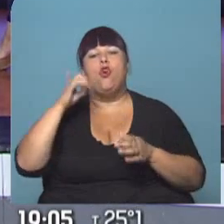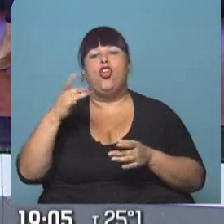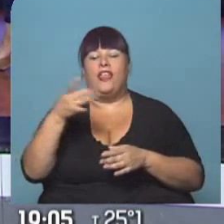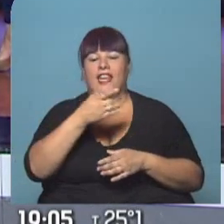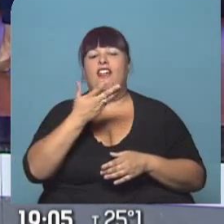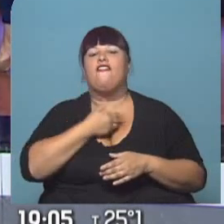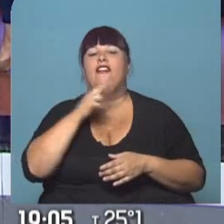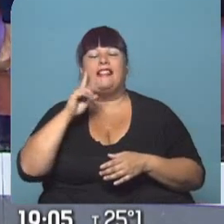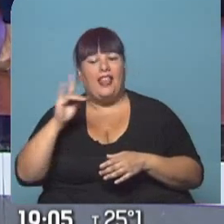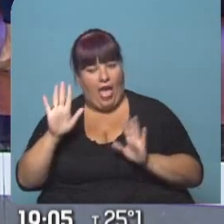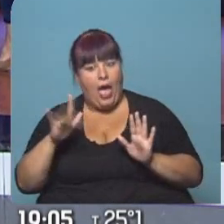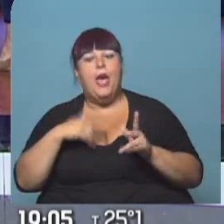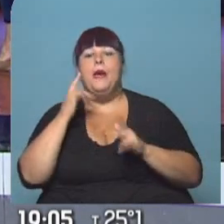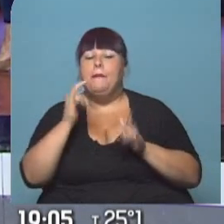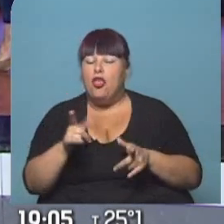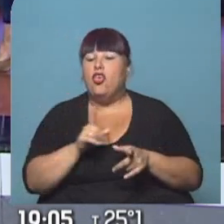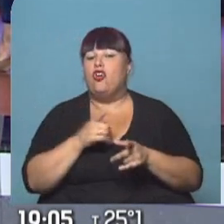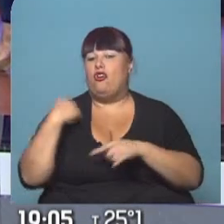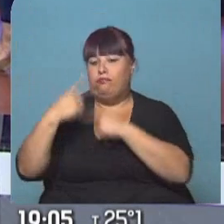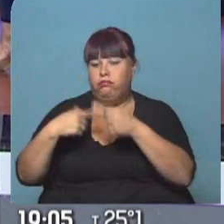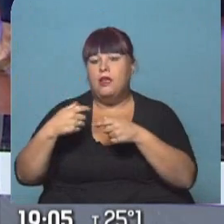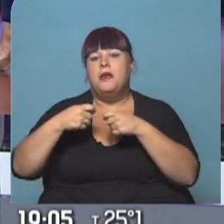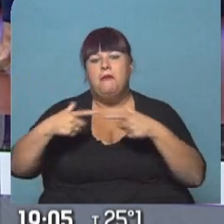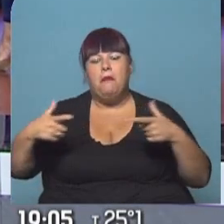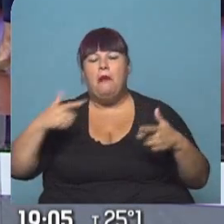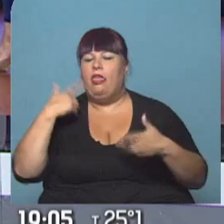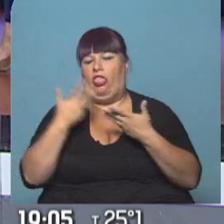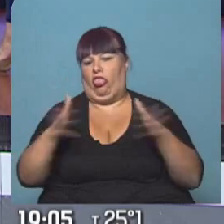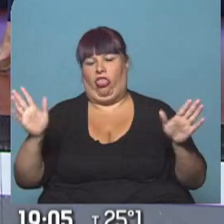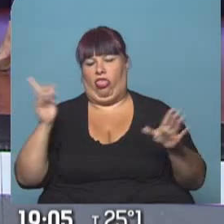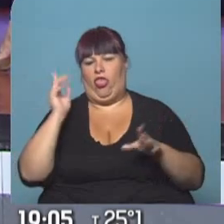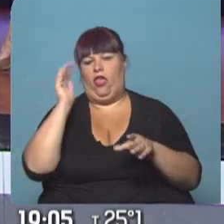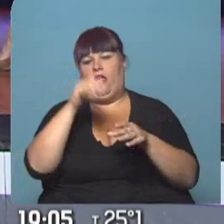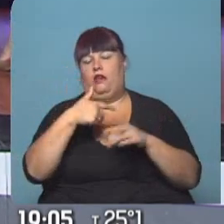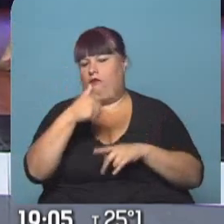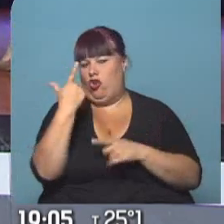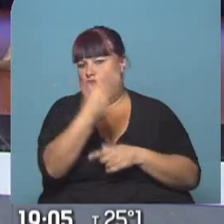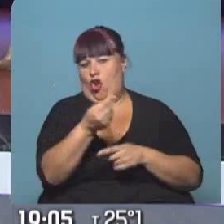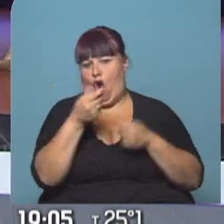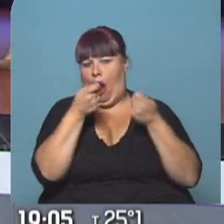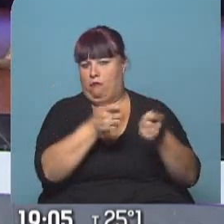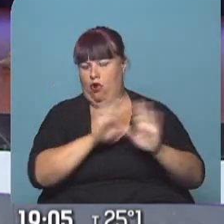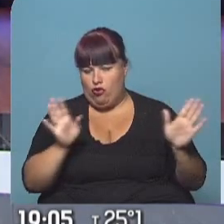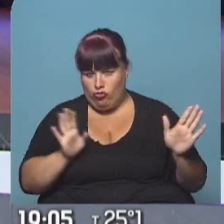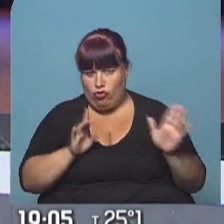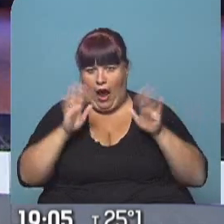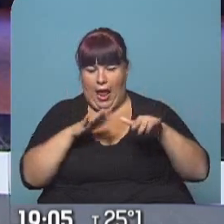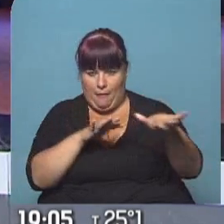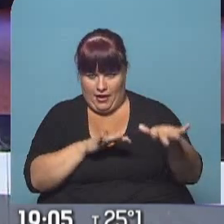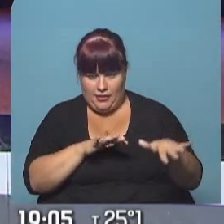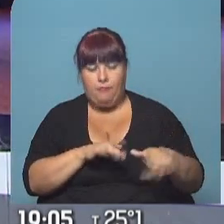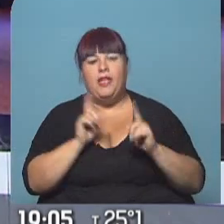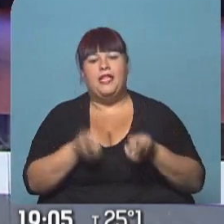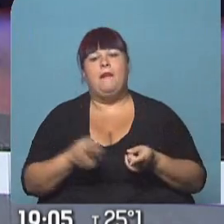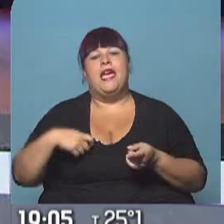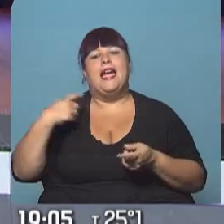y la Fraternidad. Pero decíamos, a medida que fueron pasando estos días, cada vez son más los gremios que se van sumando a no adherirse a esa movilización. Se suma